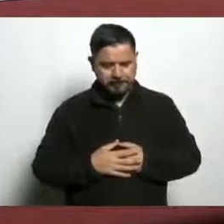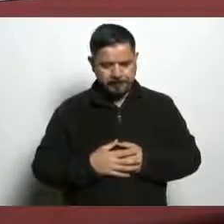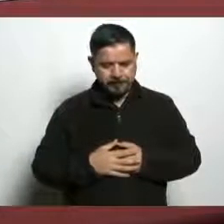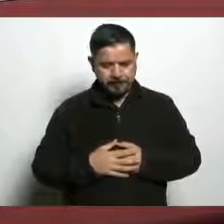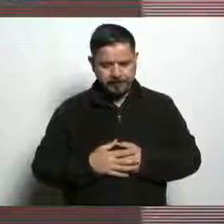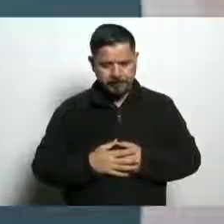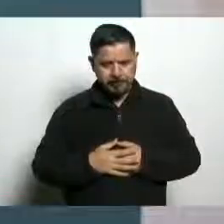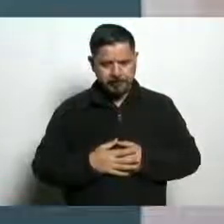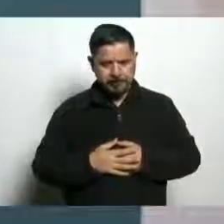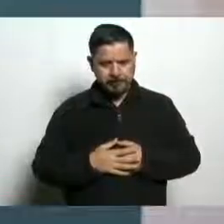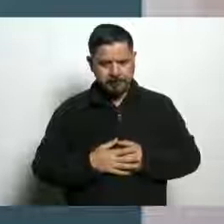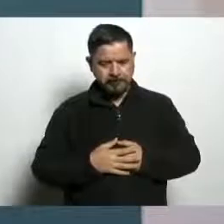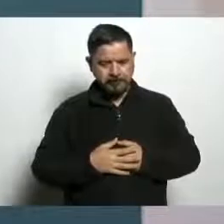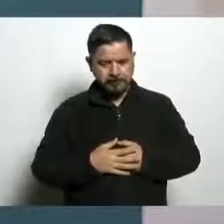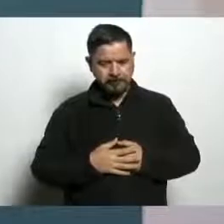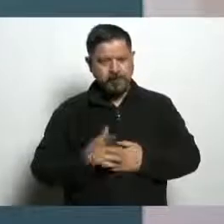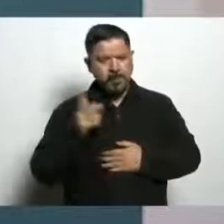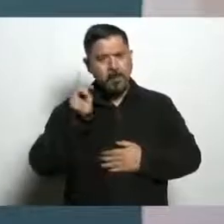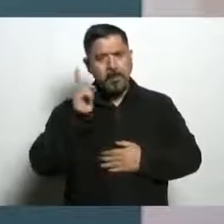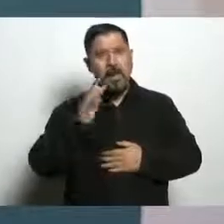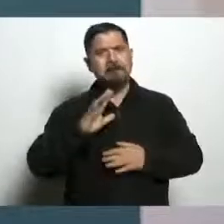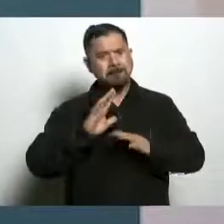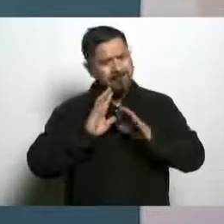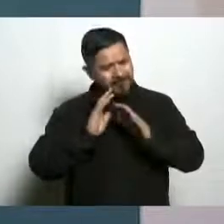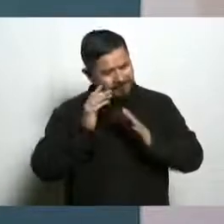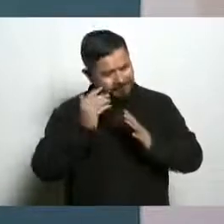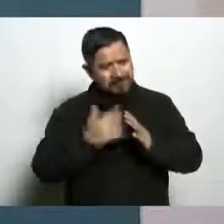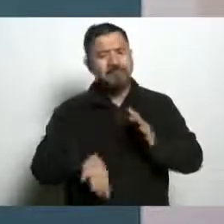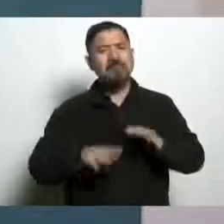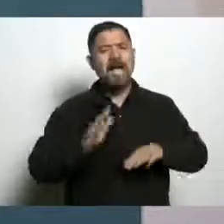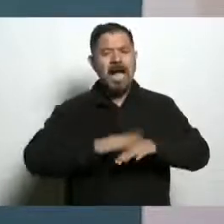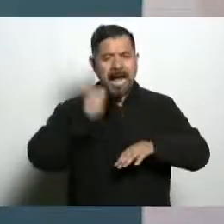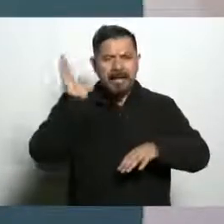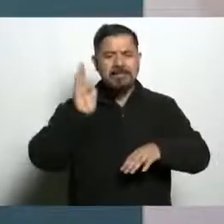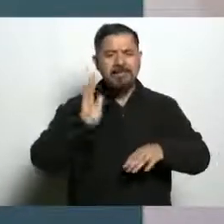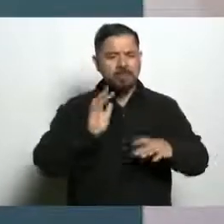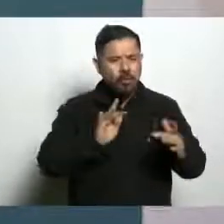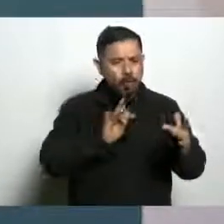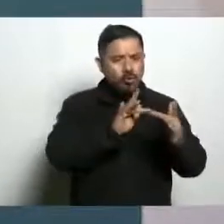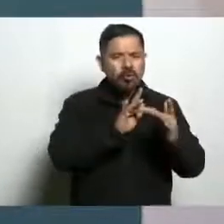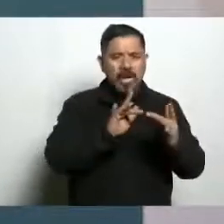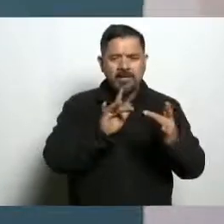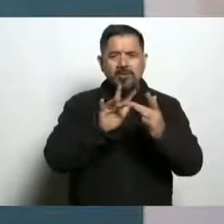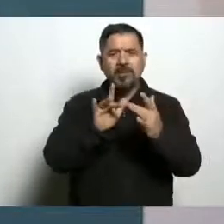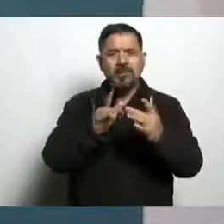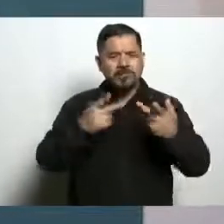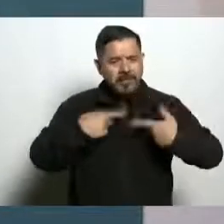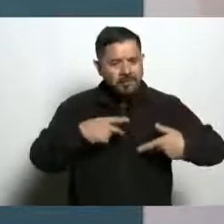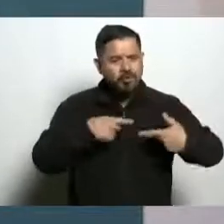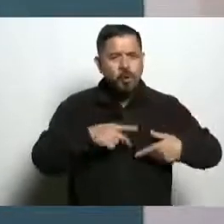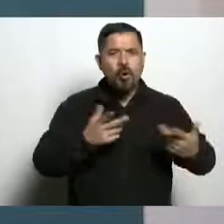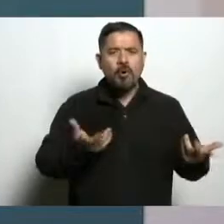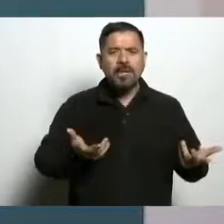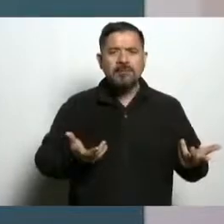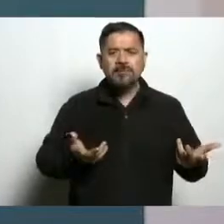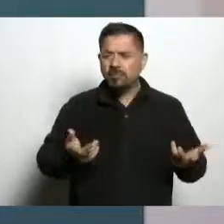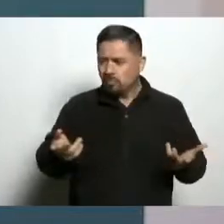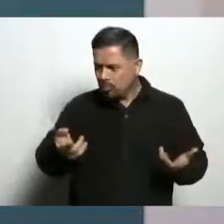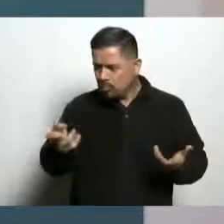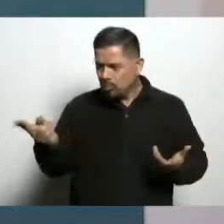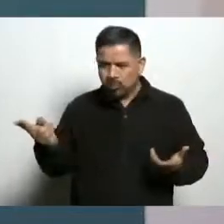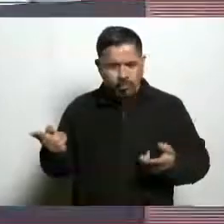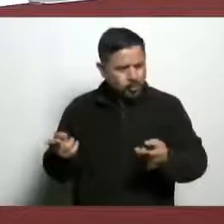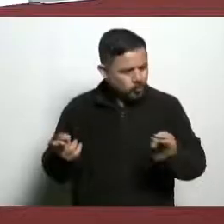tener más contacto con la gente. Todos,